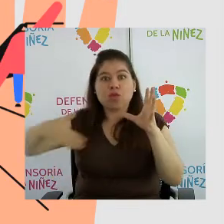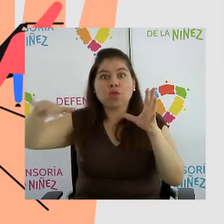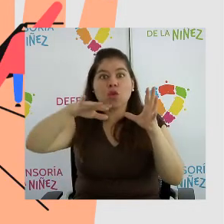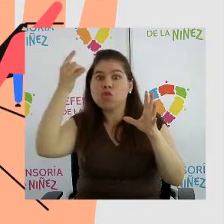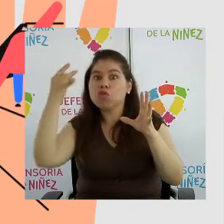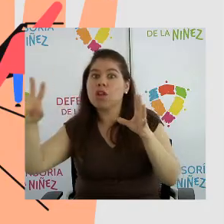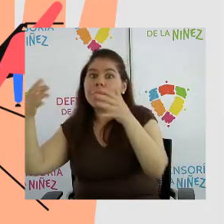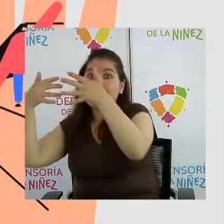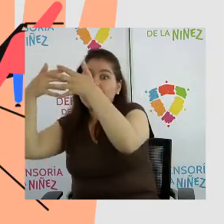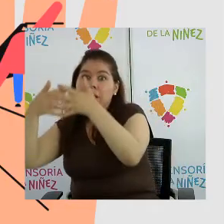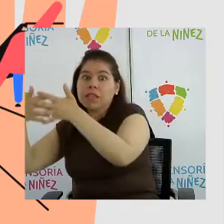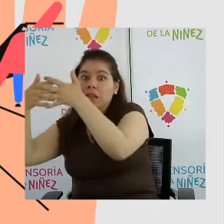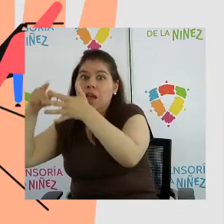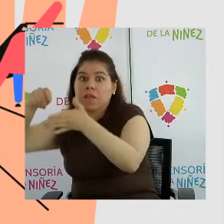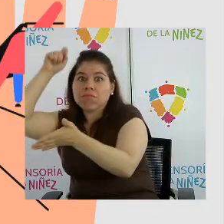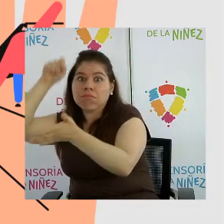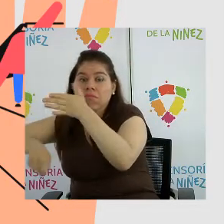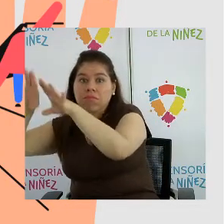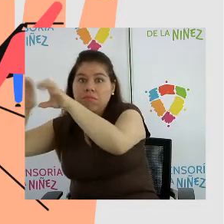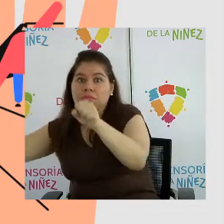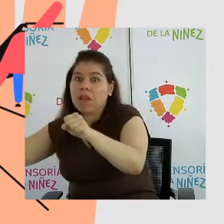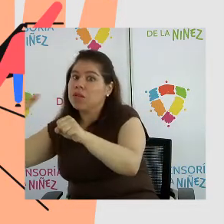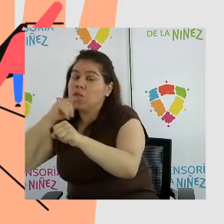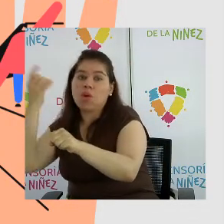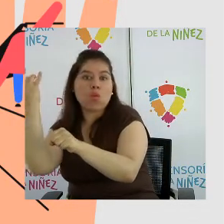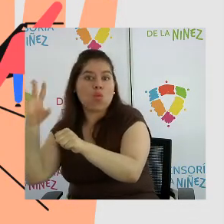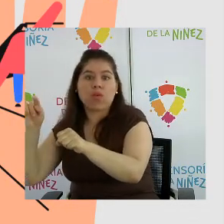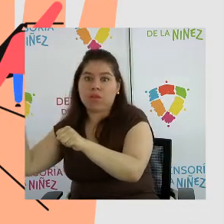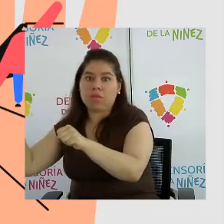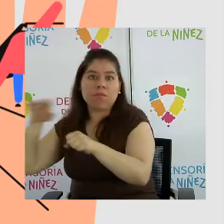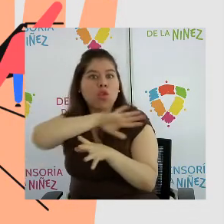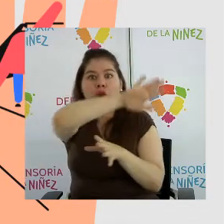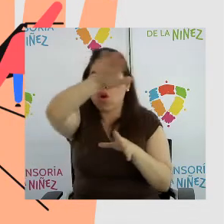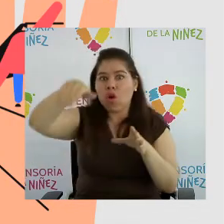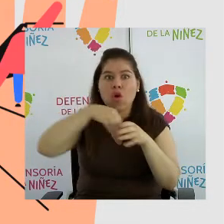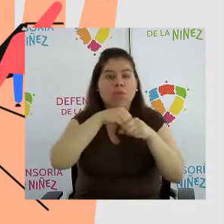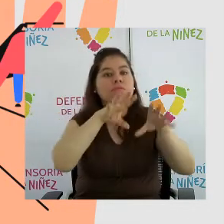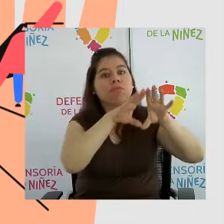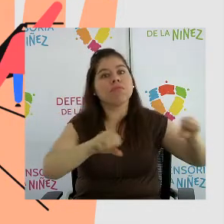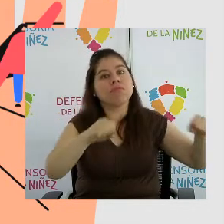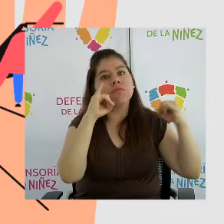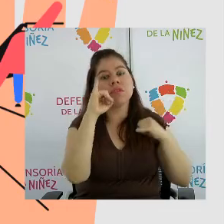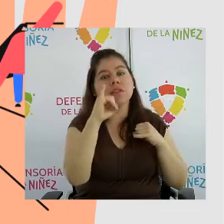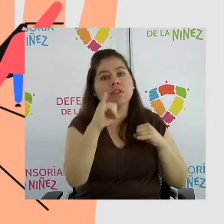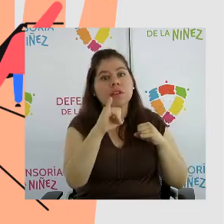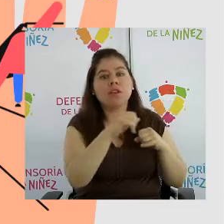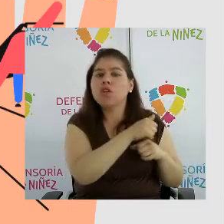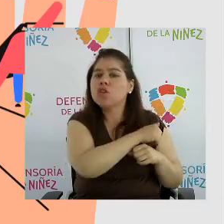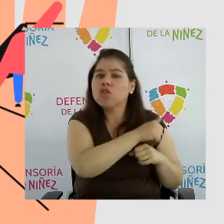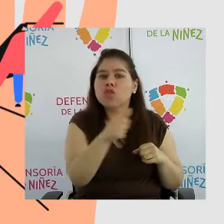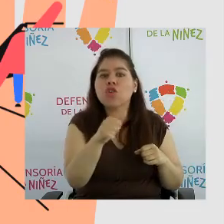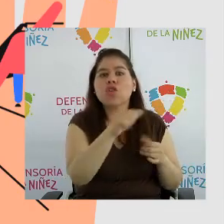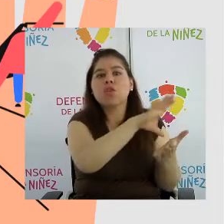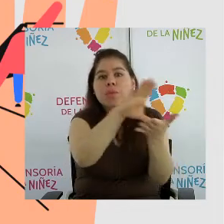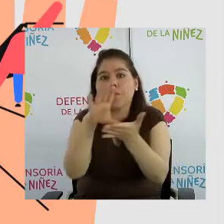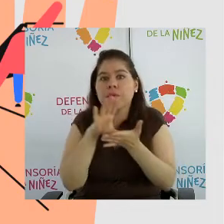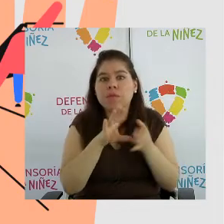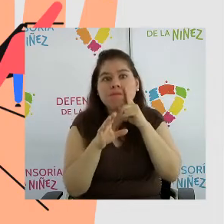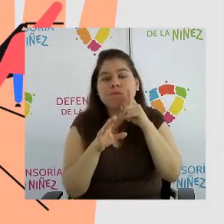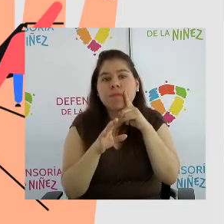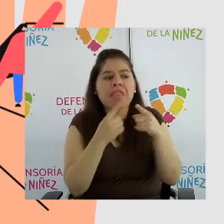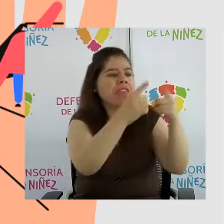es el país que no ha ratificado esa convención. Y por lo tanto, desde ahí lo que uno entiende es el compromiso que todos los estados tienen, independiente de quienes